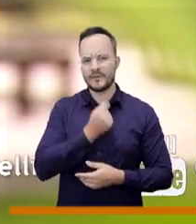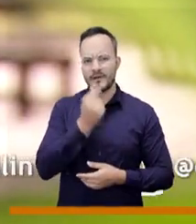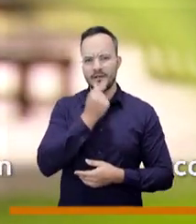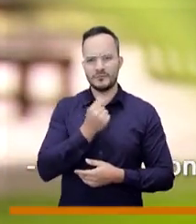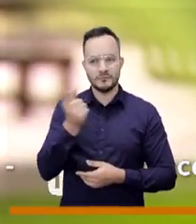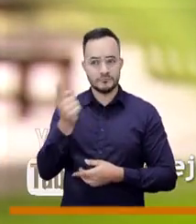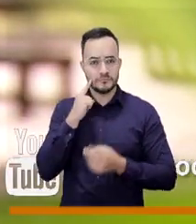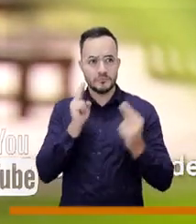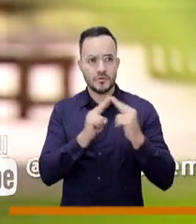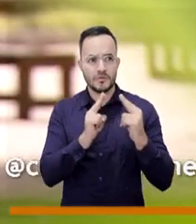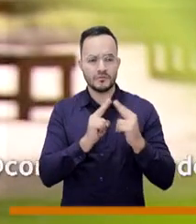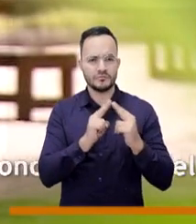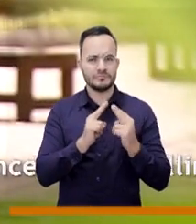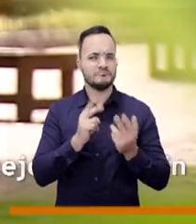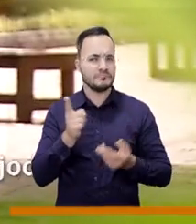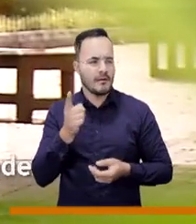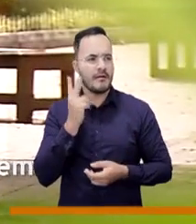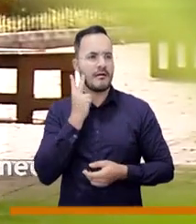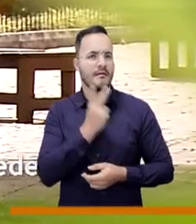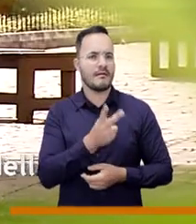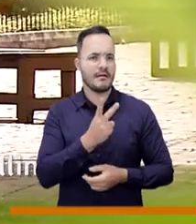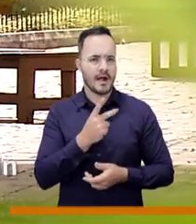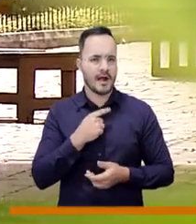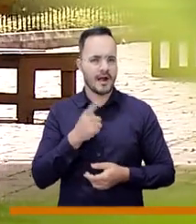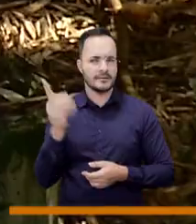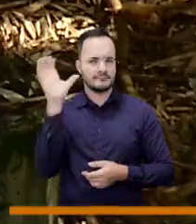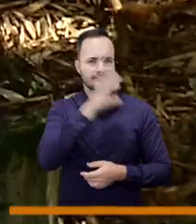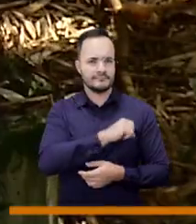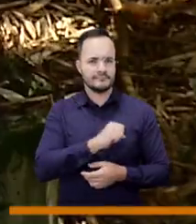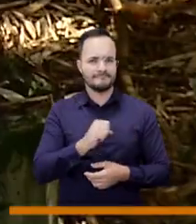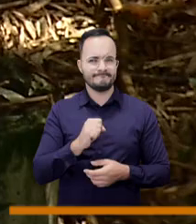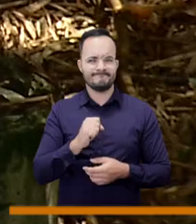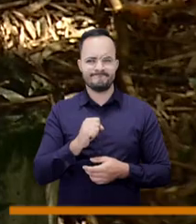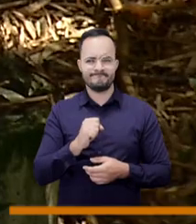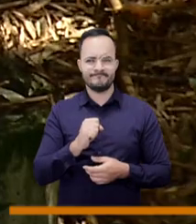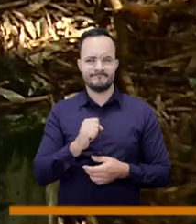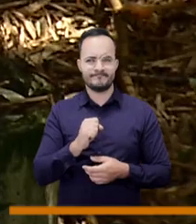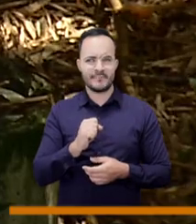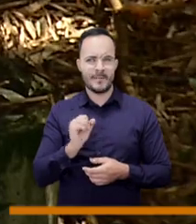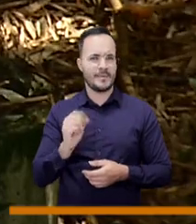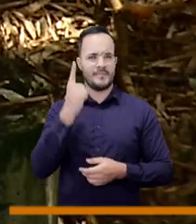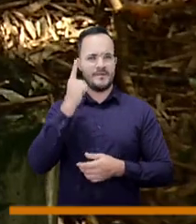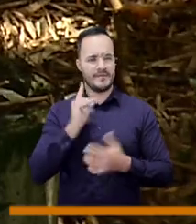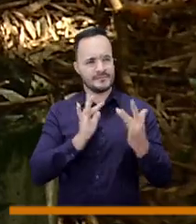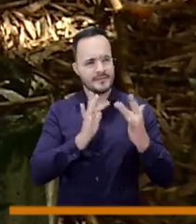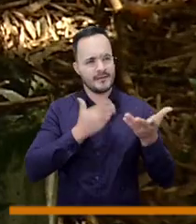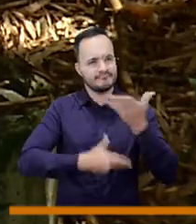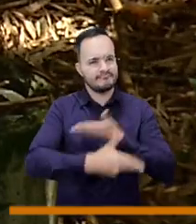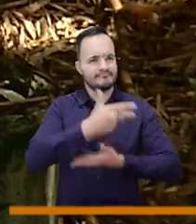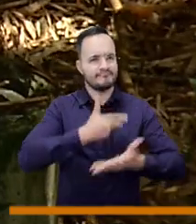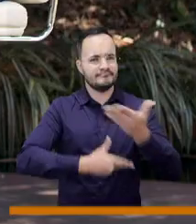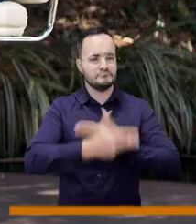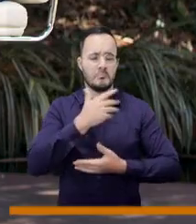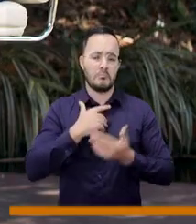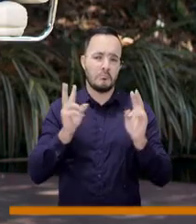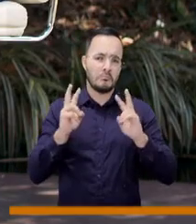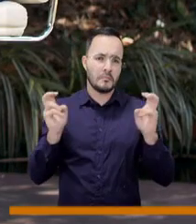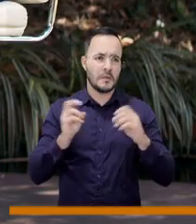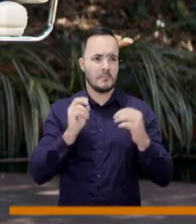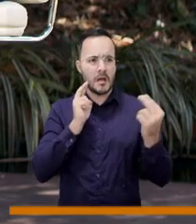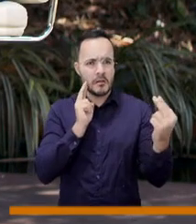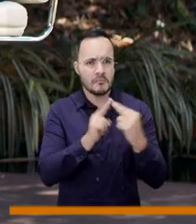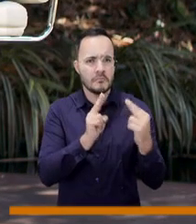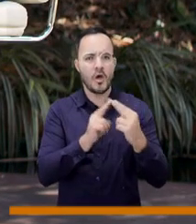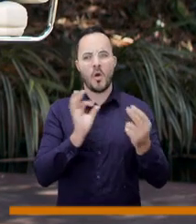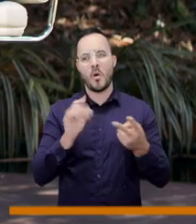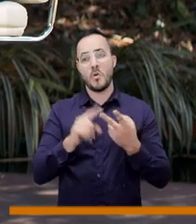¿Cuándo usted siente que tuvo ese contacto con el maestro Botero, ya fuera en lo